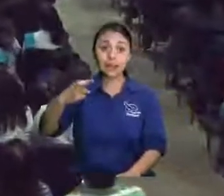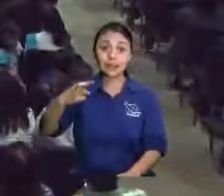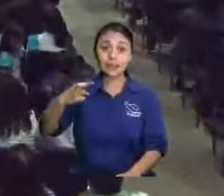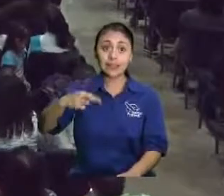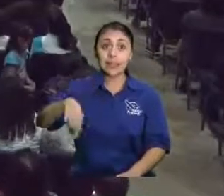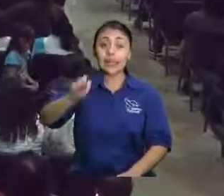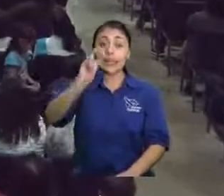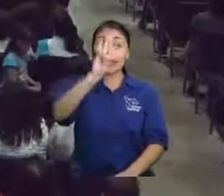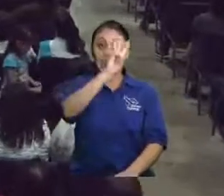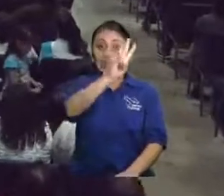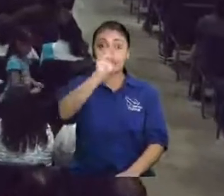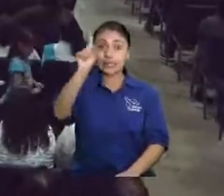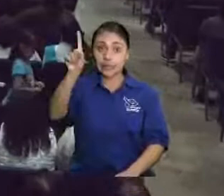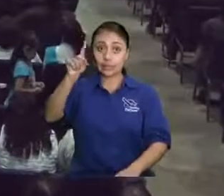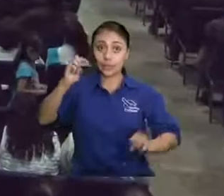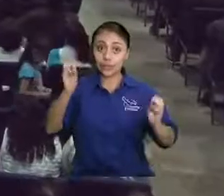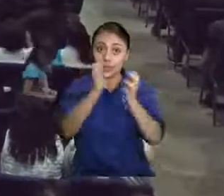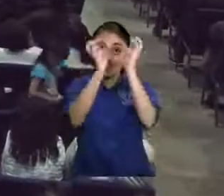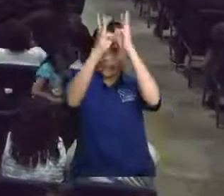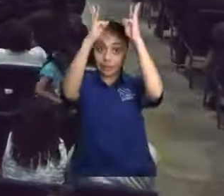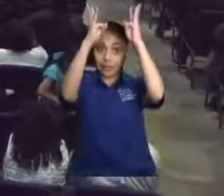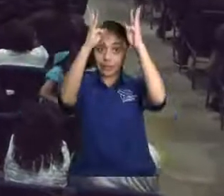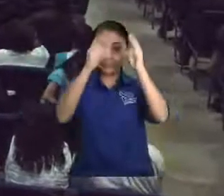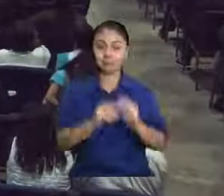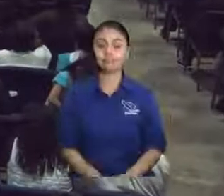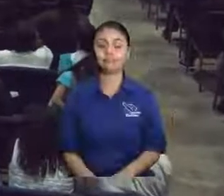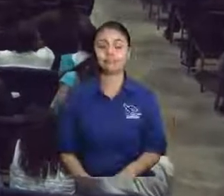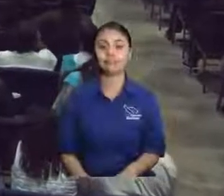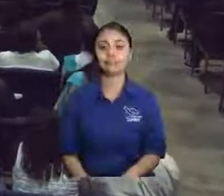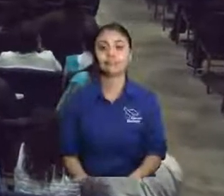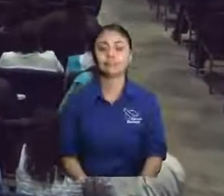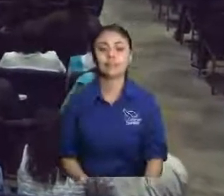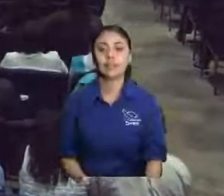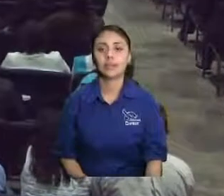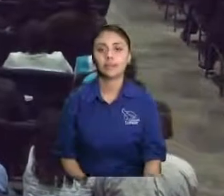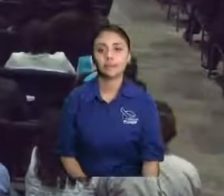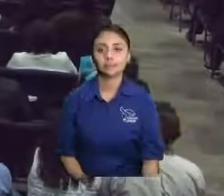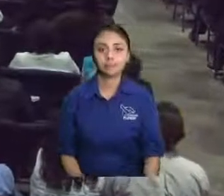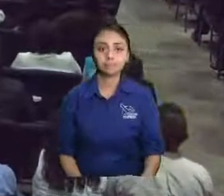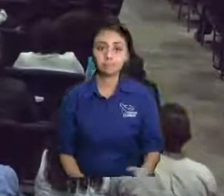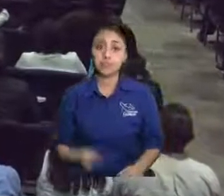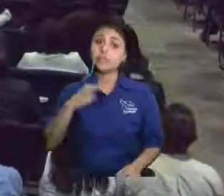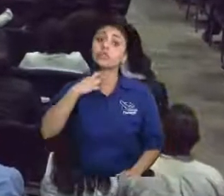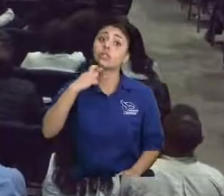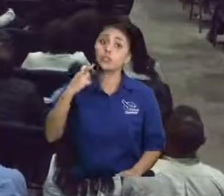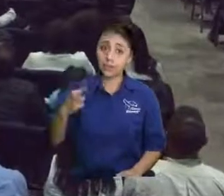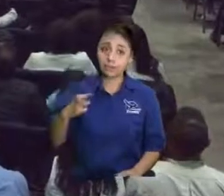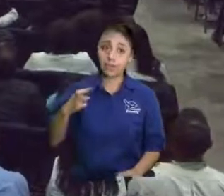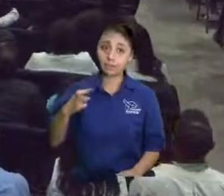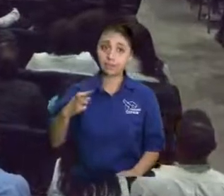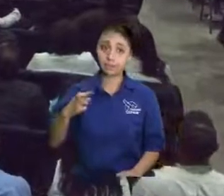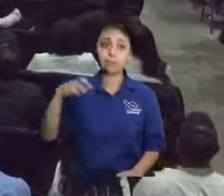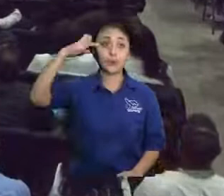Van a haber algunos que son menospreciadores de la proclama. Y la proclama no es más que una profecía.